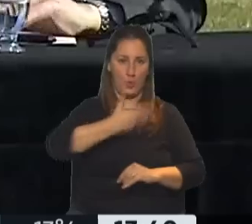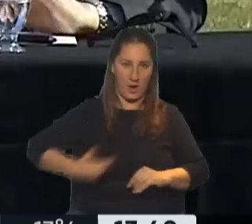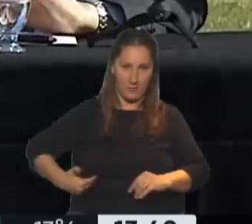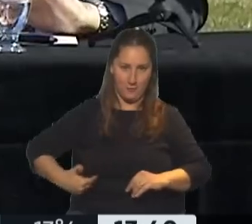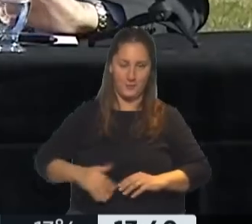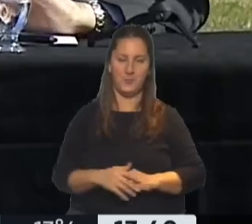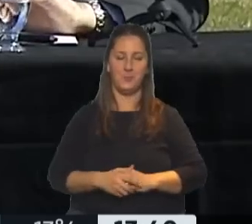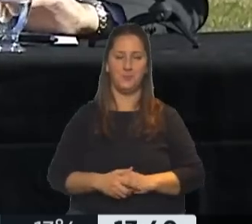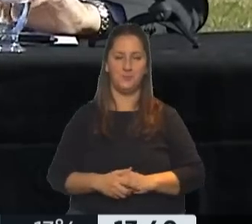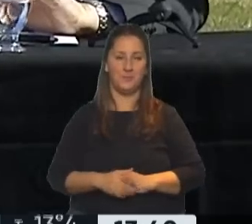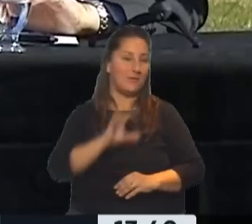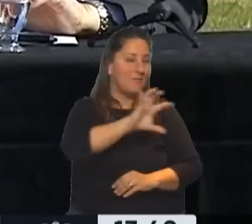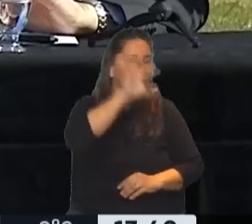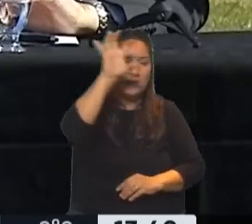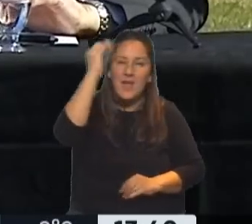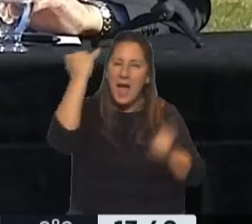Todas. Todas.